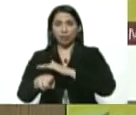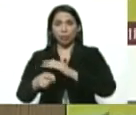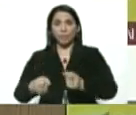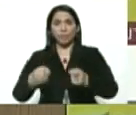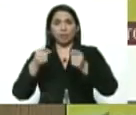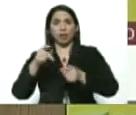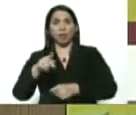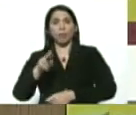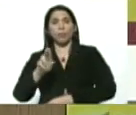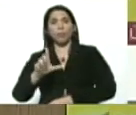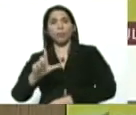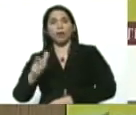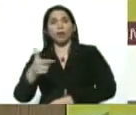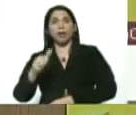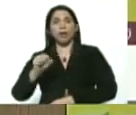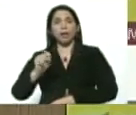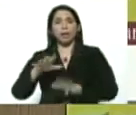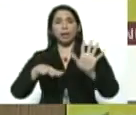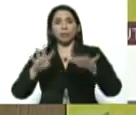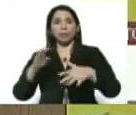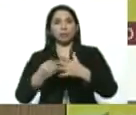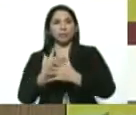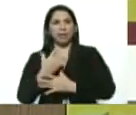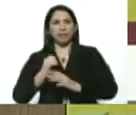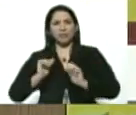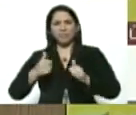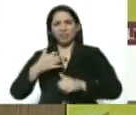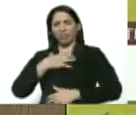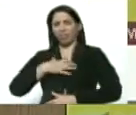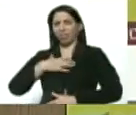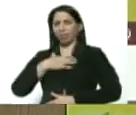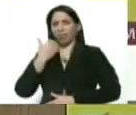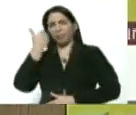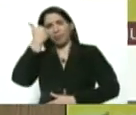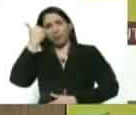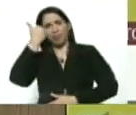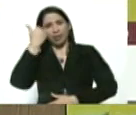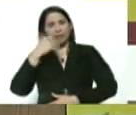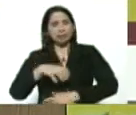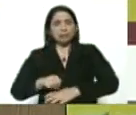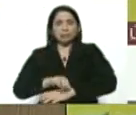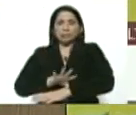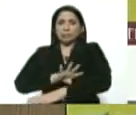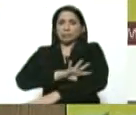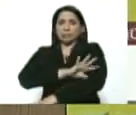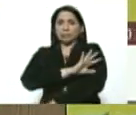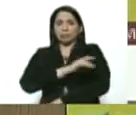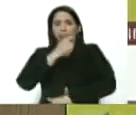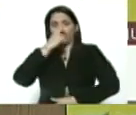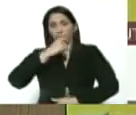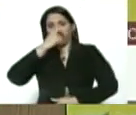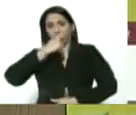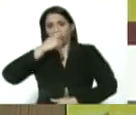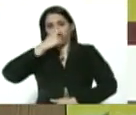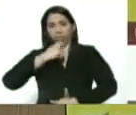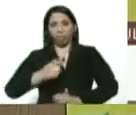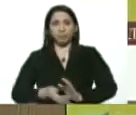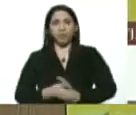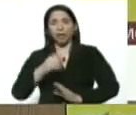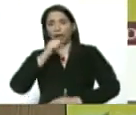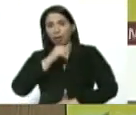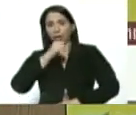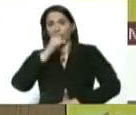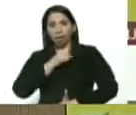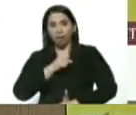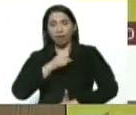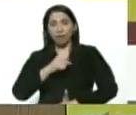las pulgas el 14 de mayo comienza a presentar síntomas fiebre escalofrío secreción nasal tos dificultad